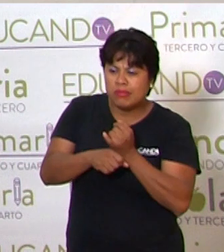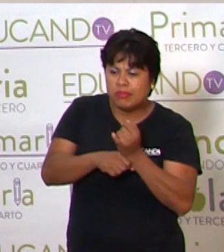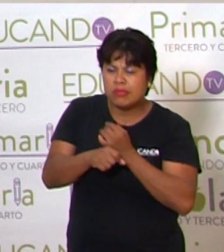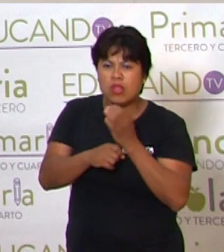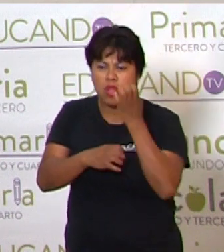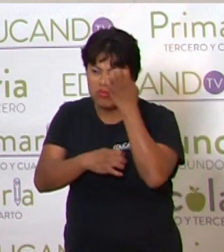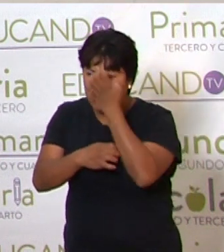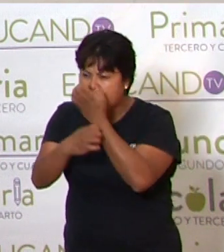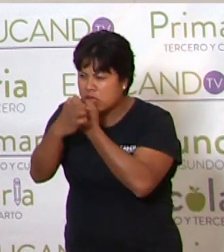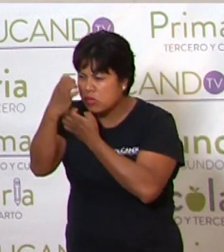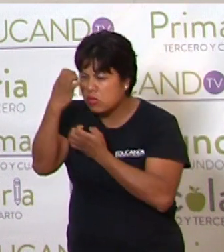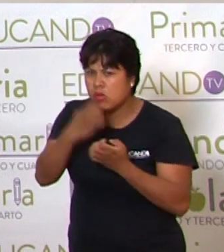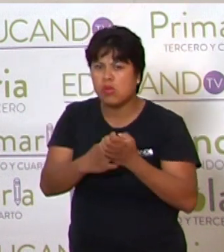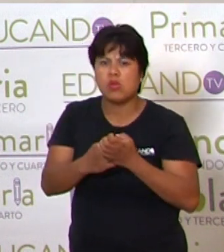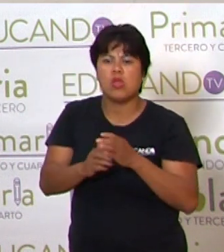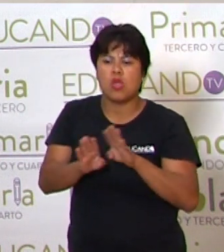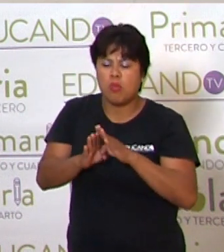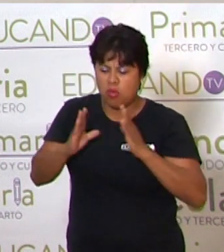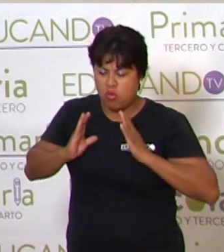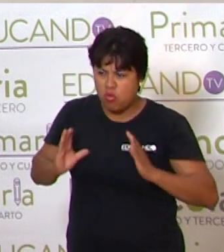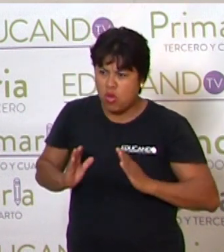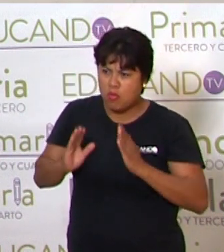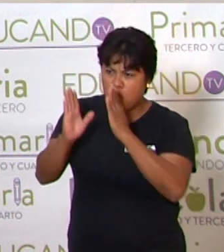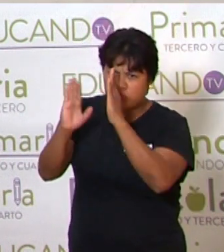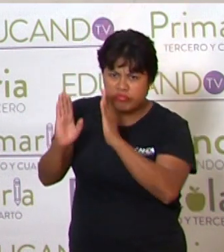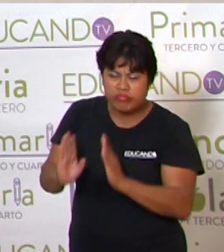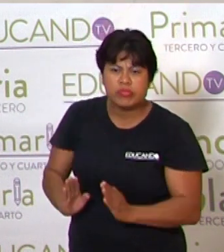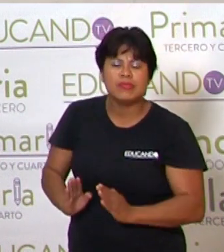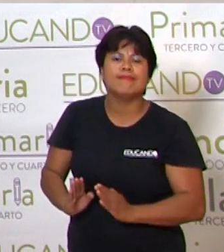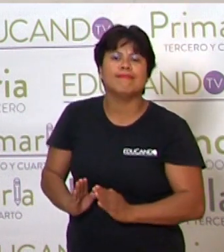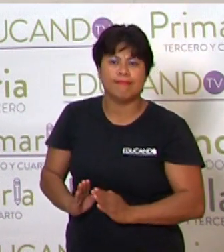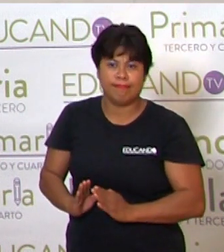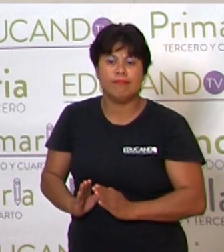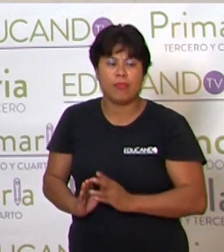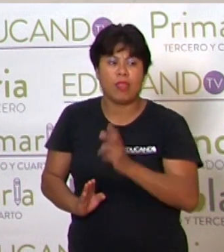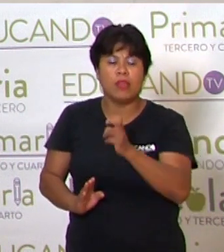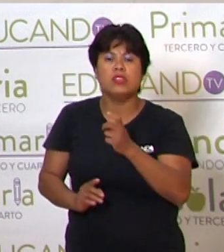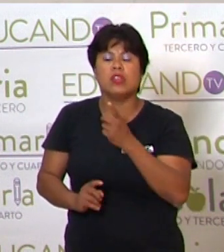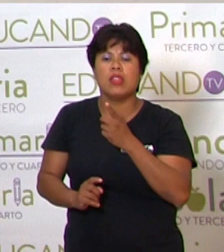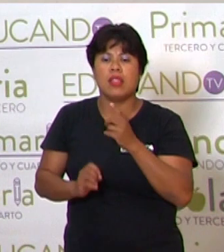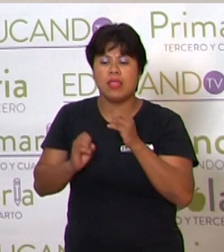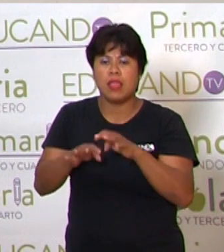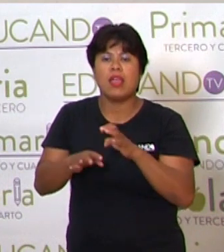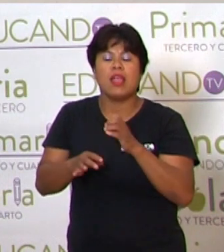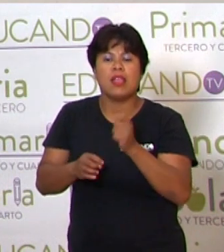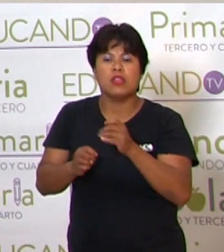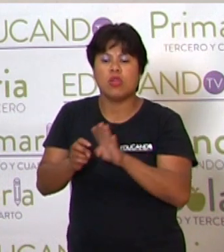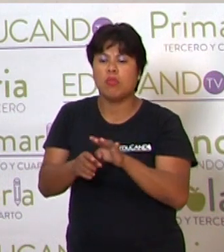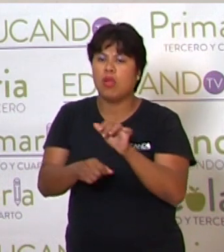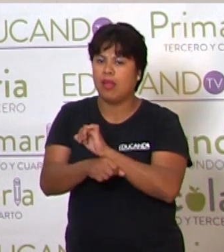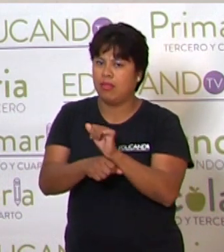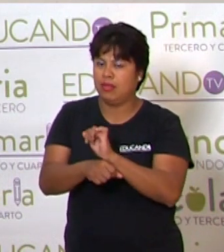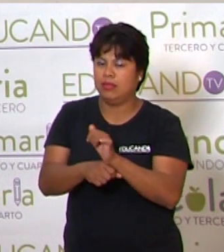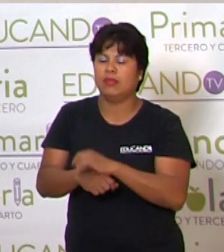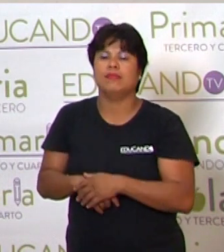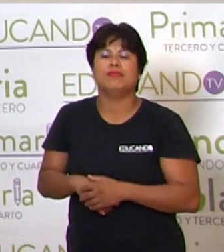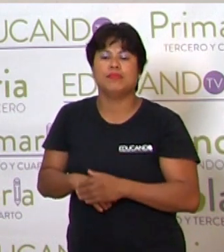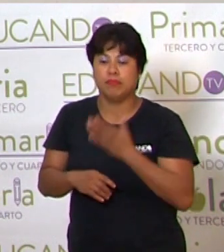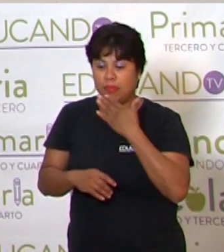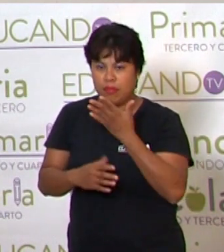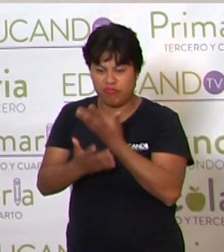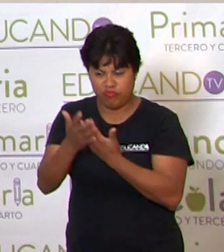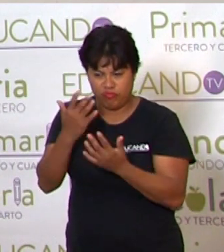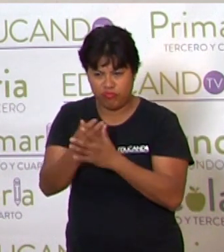la observación, hacia la anatomía, hacia la biología. Digamos que deja de ser artístico. Muy bien,